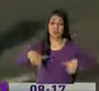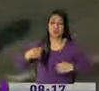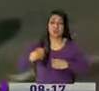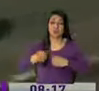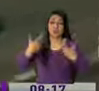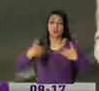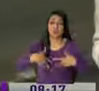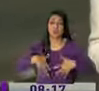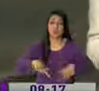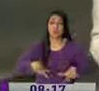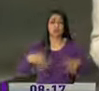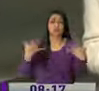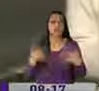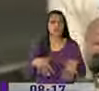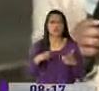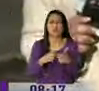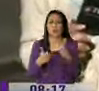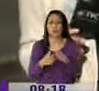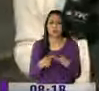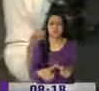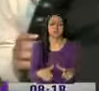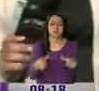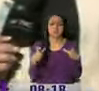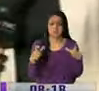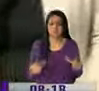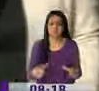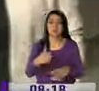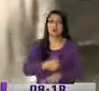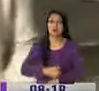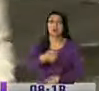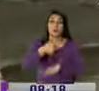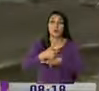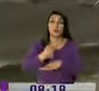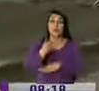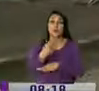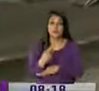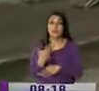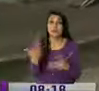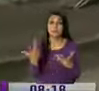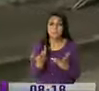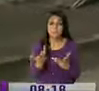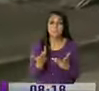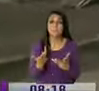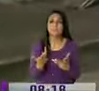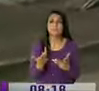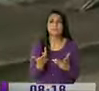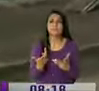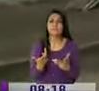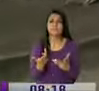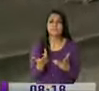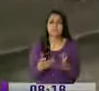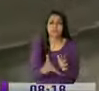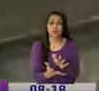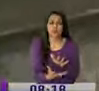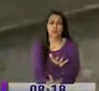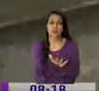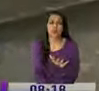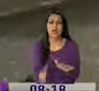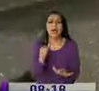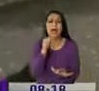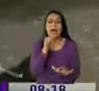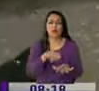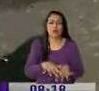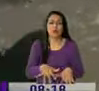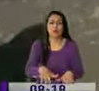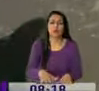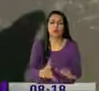capital, realmente se volvió un socavón. Las autoridades han manifestado que se producía aquí una filtración de agua por parte de la